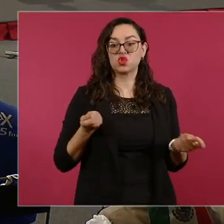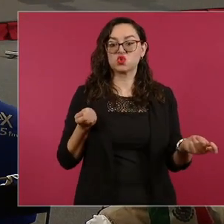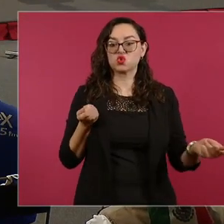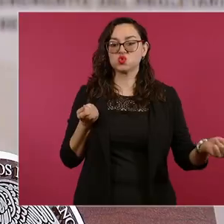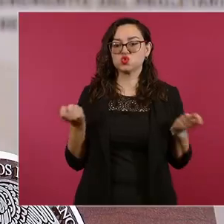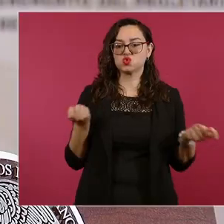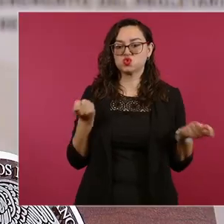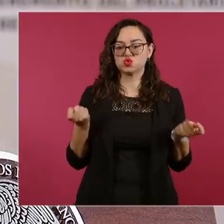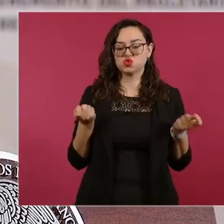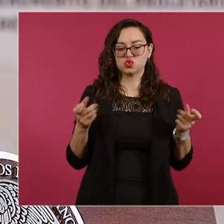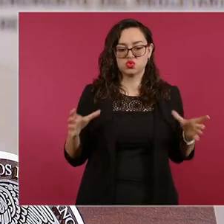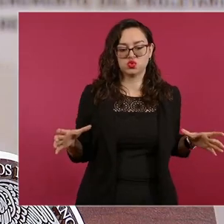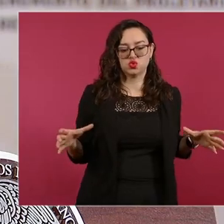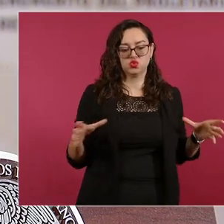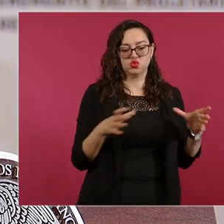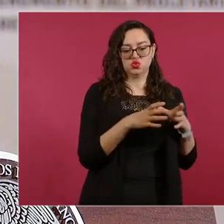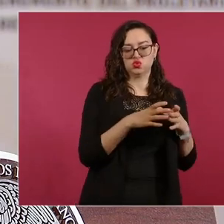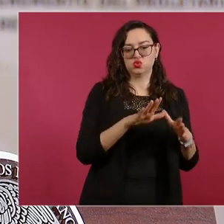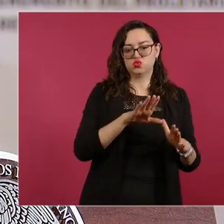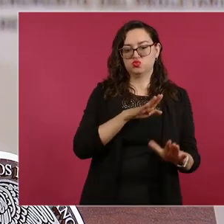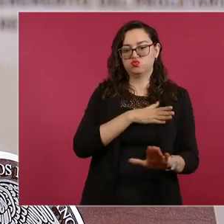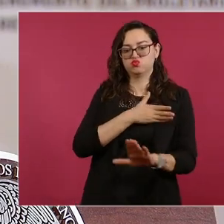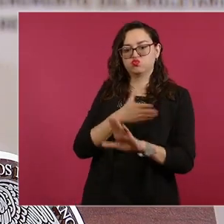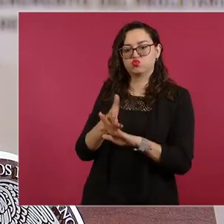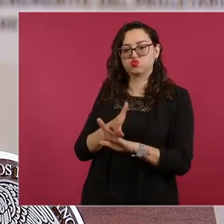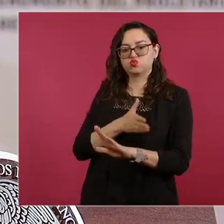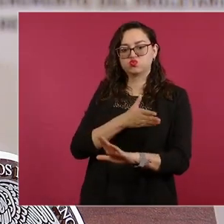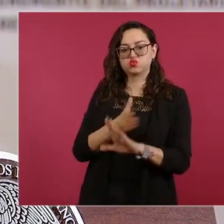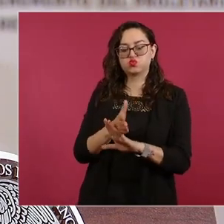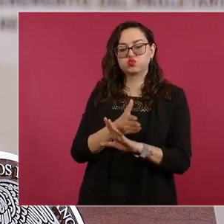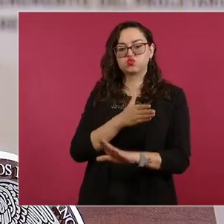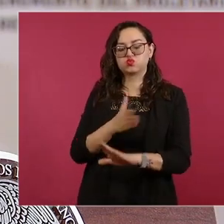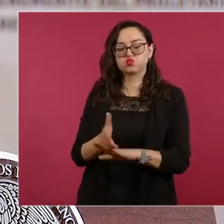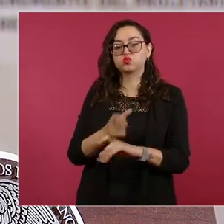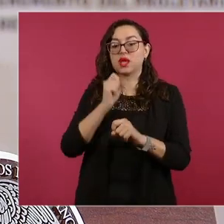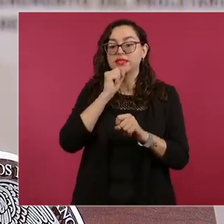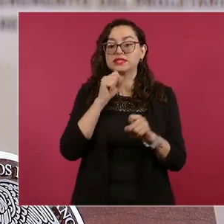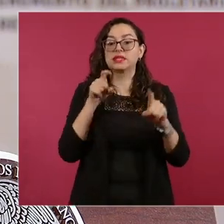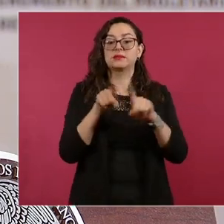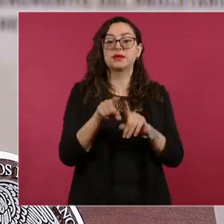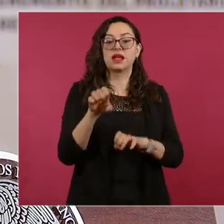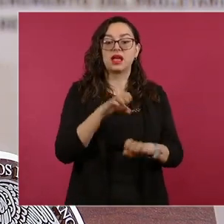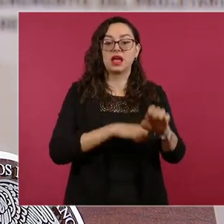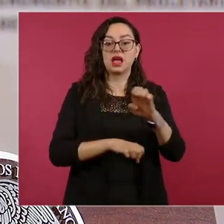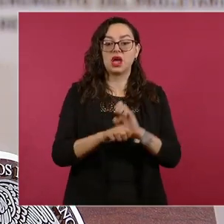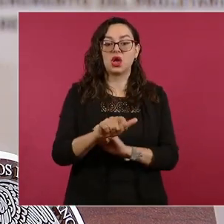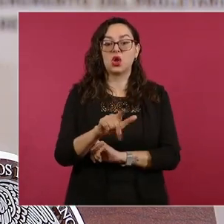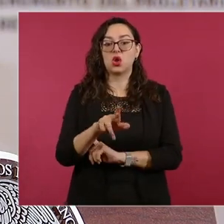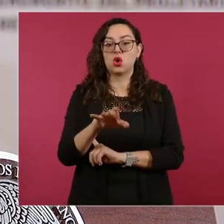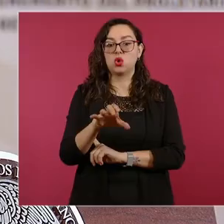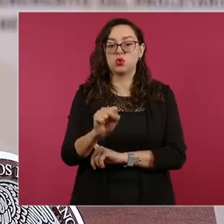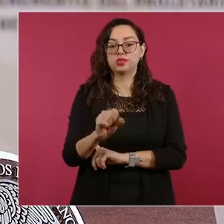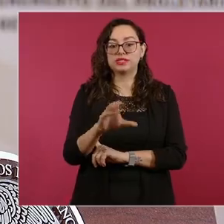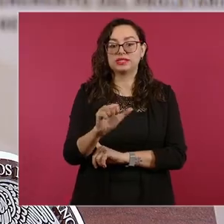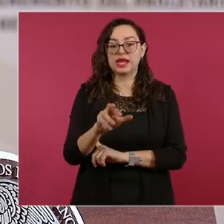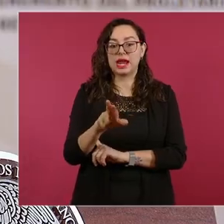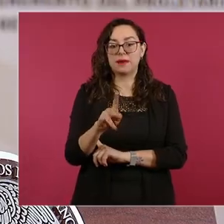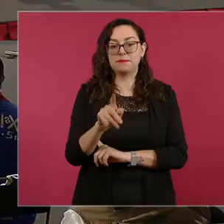campaña opositora y colocó al frente al también empresario Luis Carpintero.